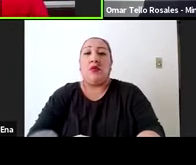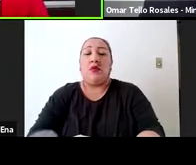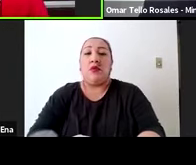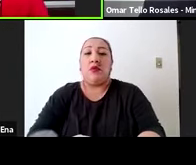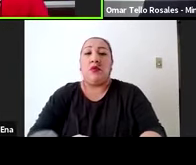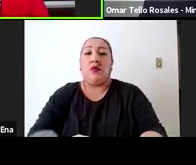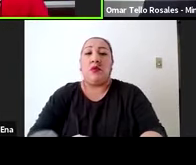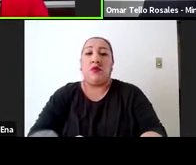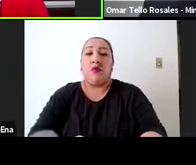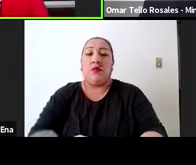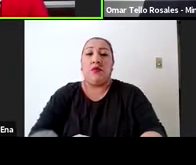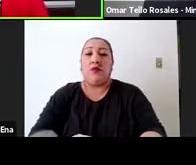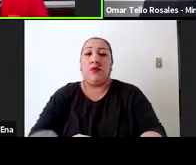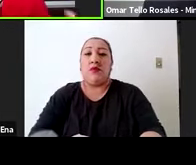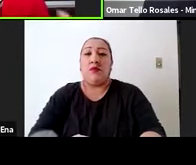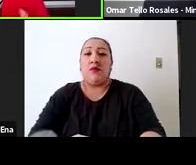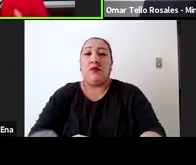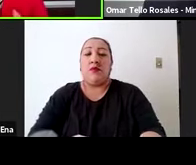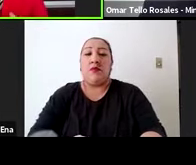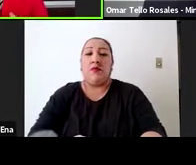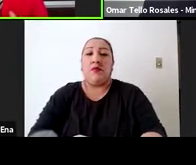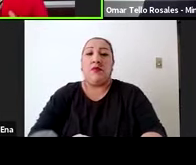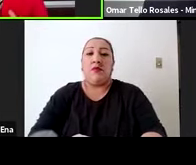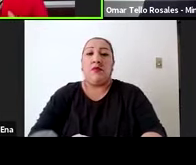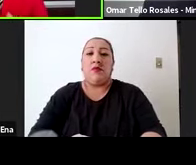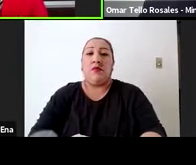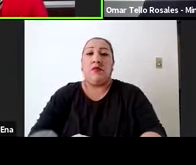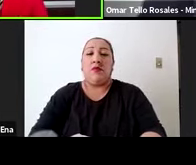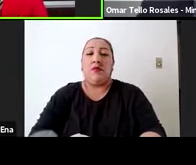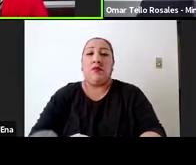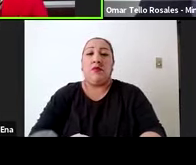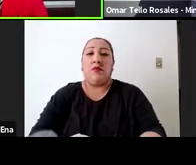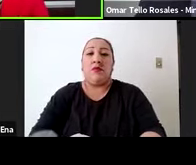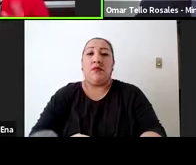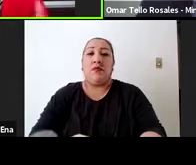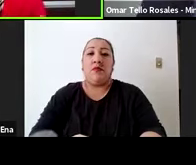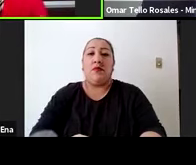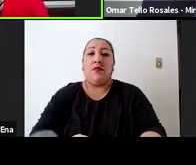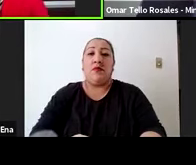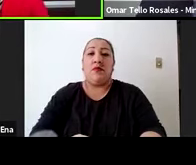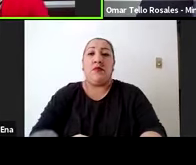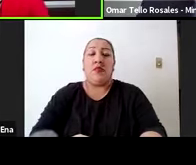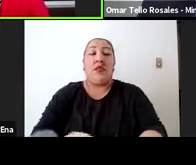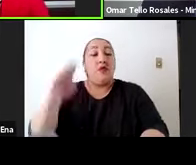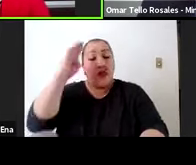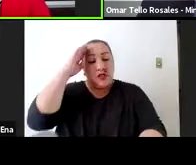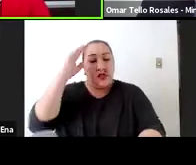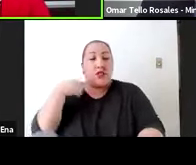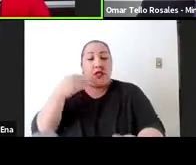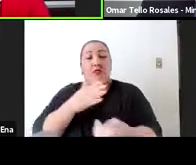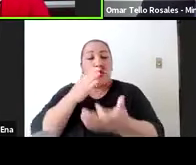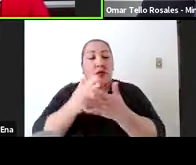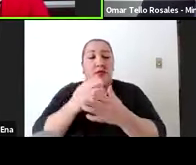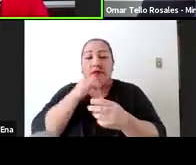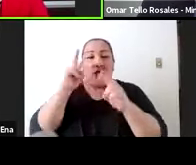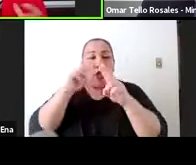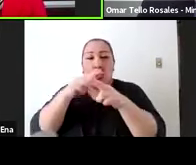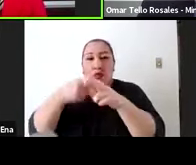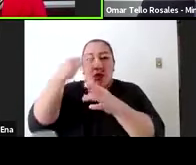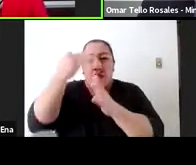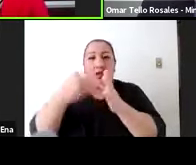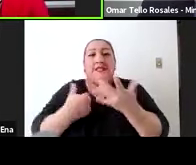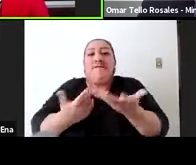incluso la policía no tiene problemas y dificultades en sus registros. Entonces es un gran reto pendiente que